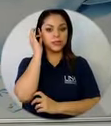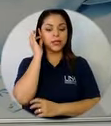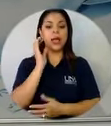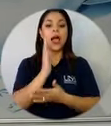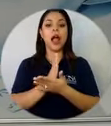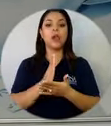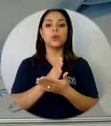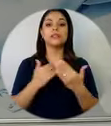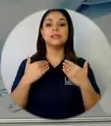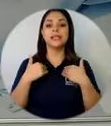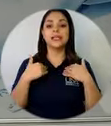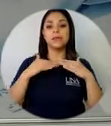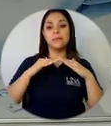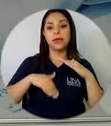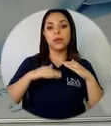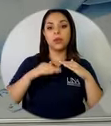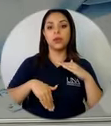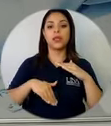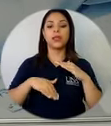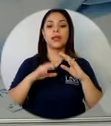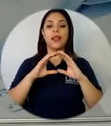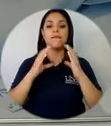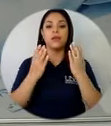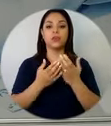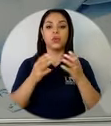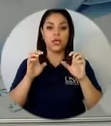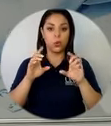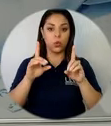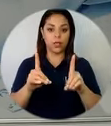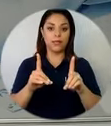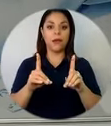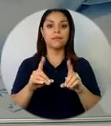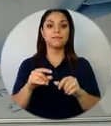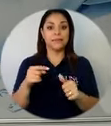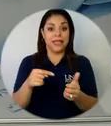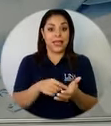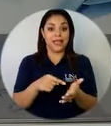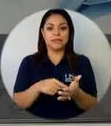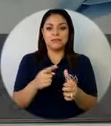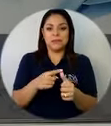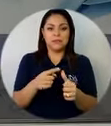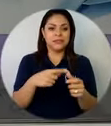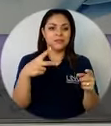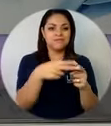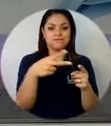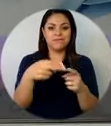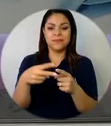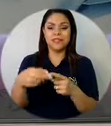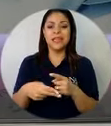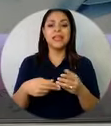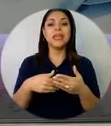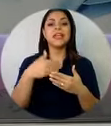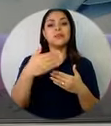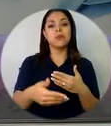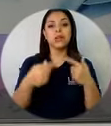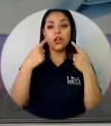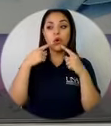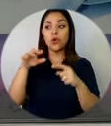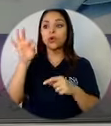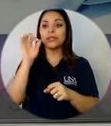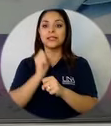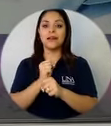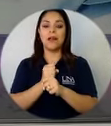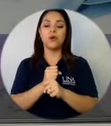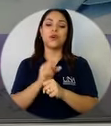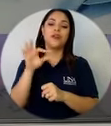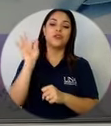mujeres, especialmente aquellas que tienen menor calificación educativa. Fueron entre las primeras en ser despedidas y cuando se logran incorporar, se